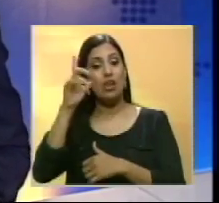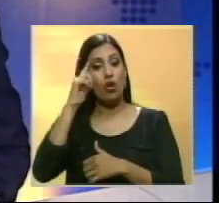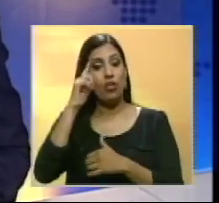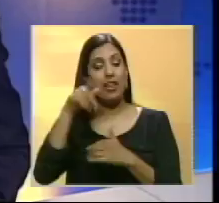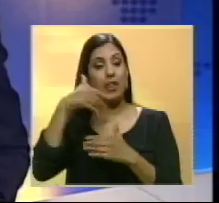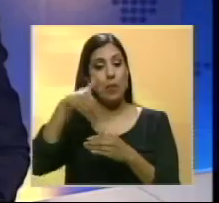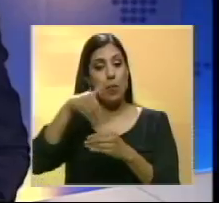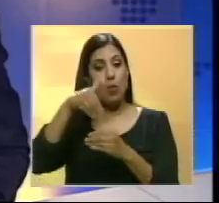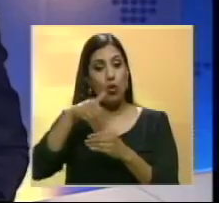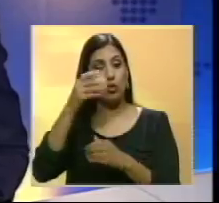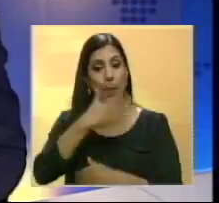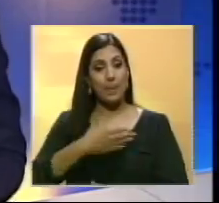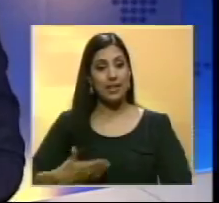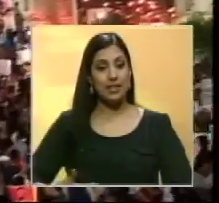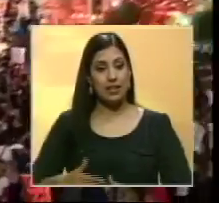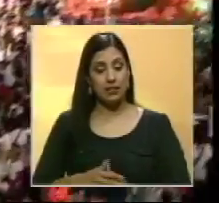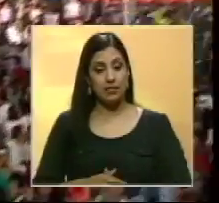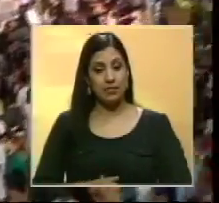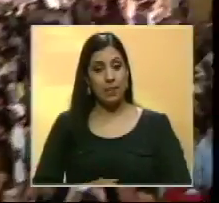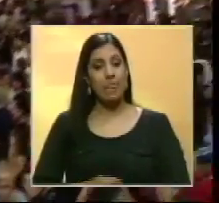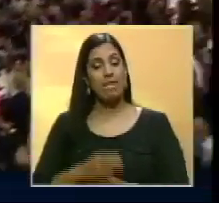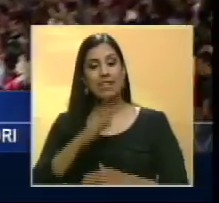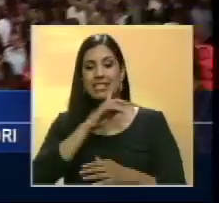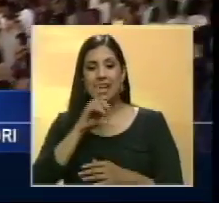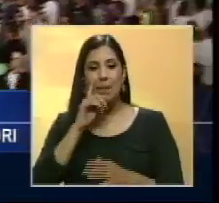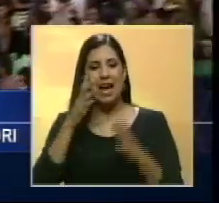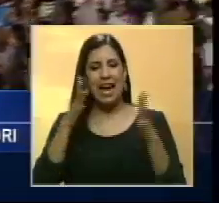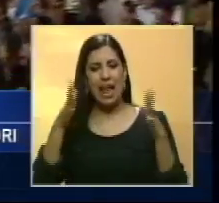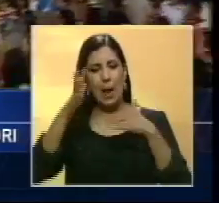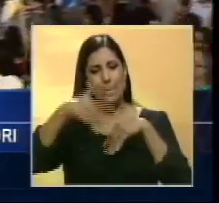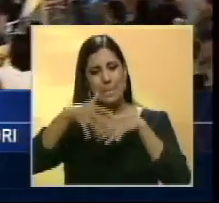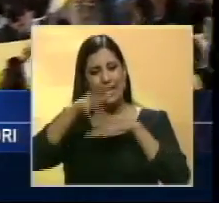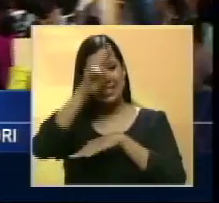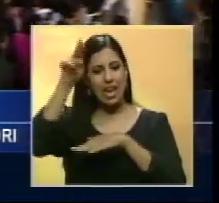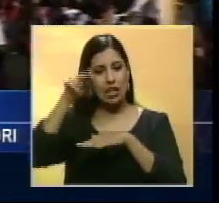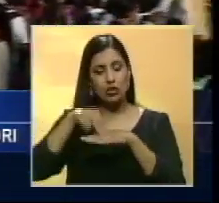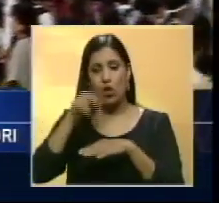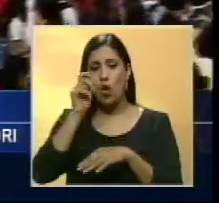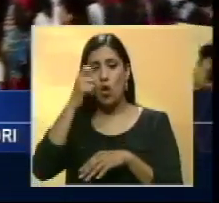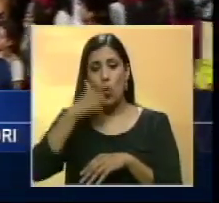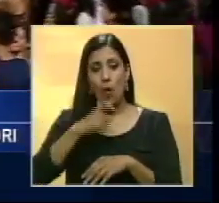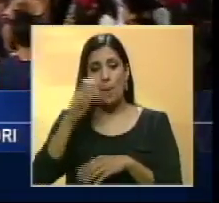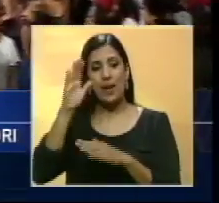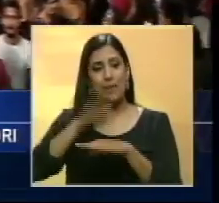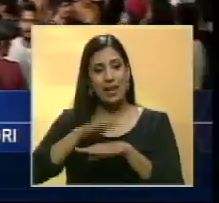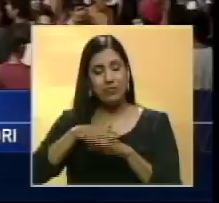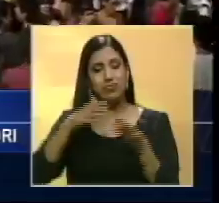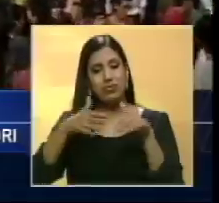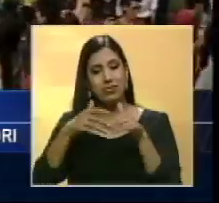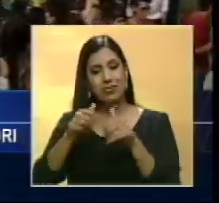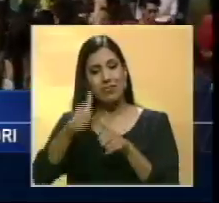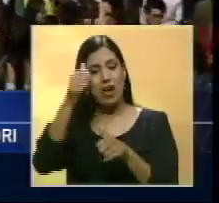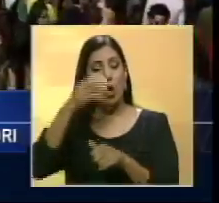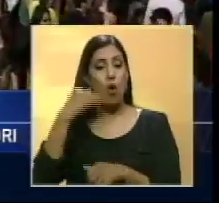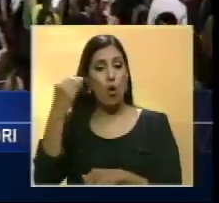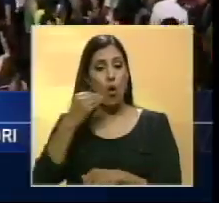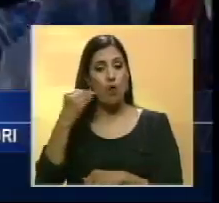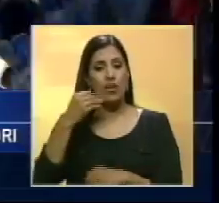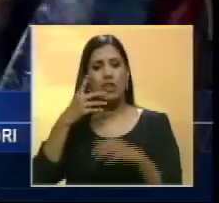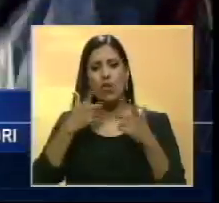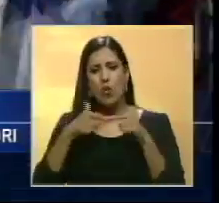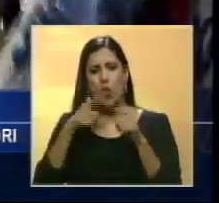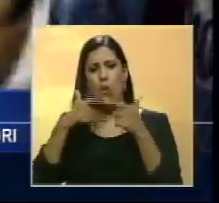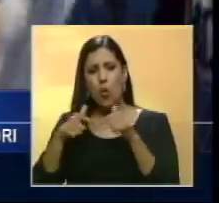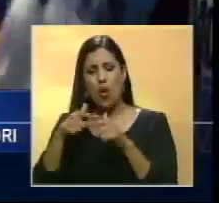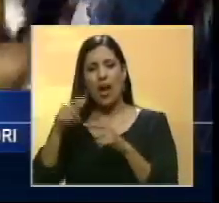de las elecciones presidenciales. En la llamada Gran Marcha Nacional Keiko no va, los manifestantes, en su mayoría jóvenes, recorrieron